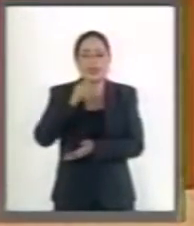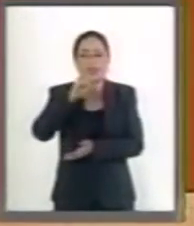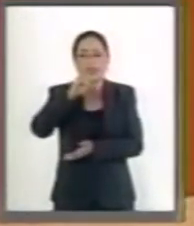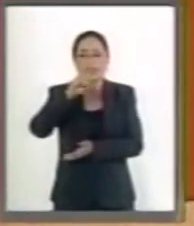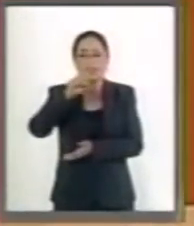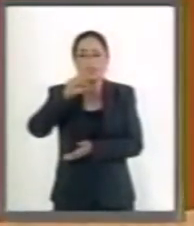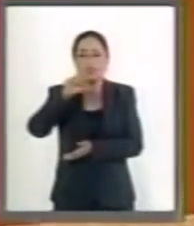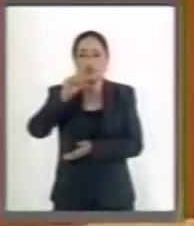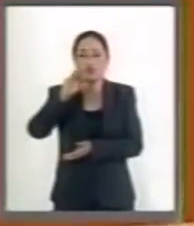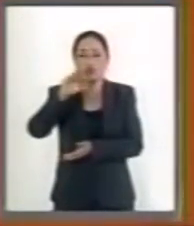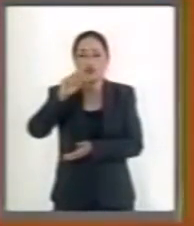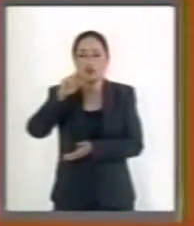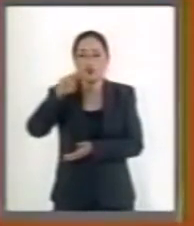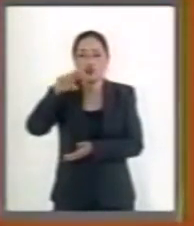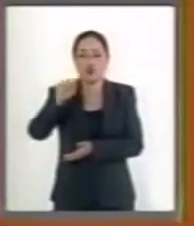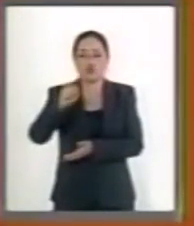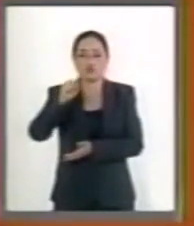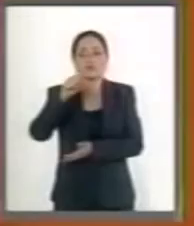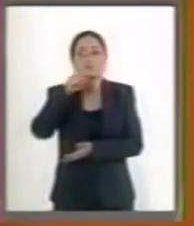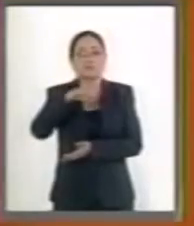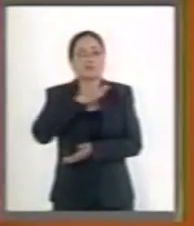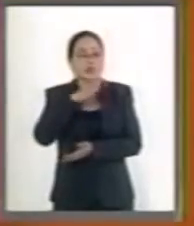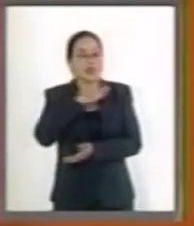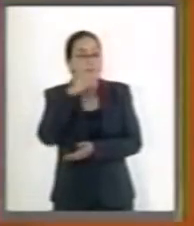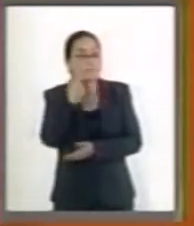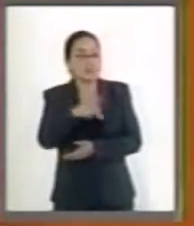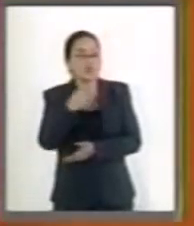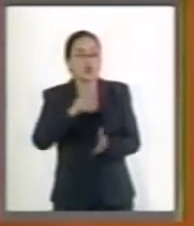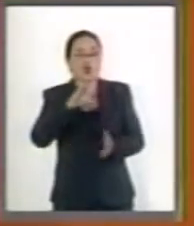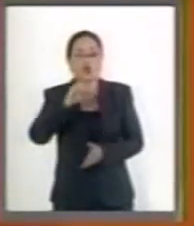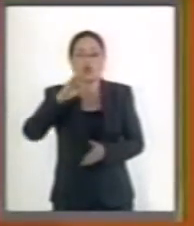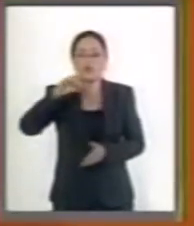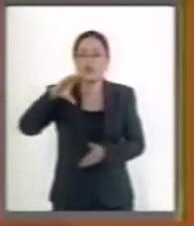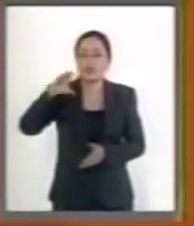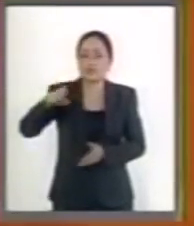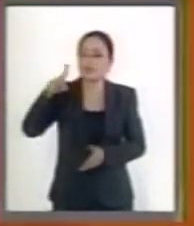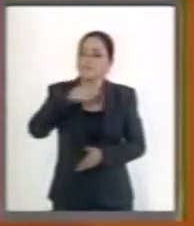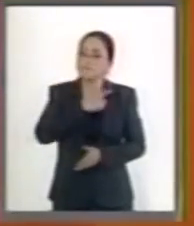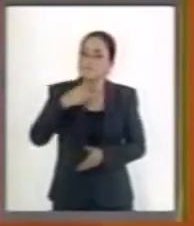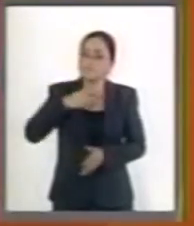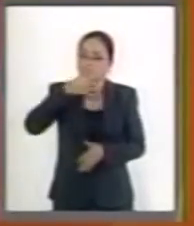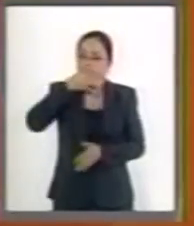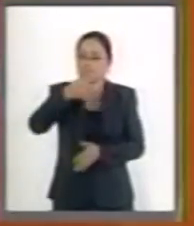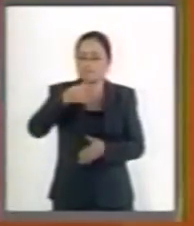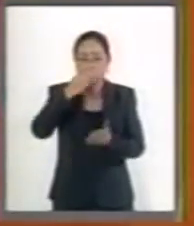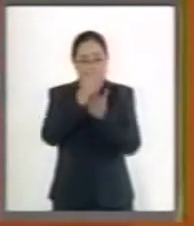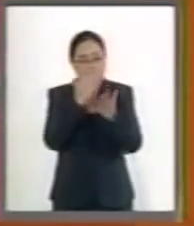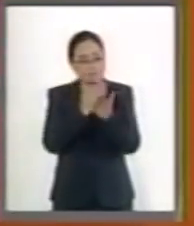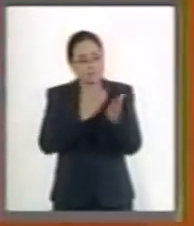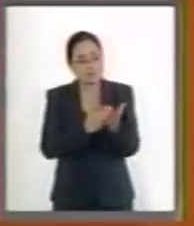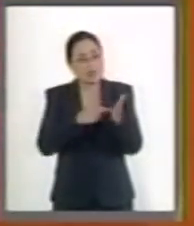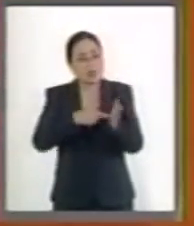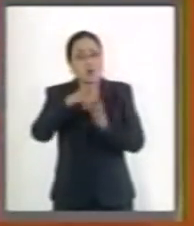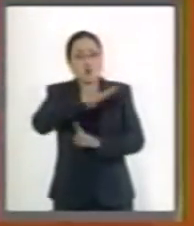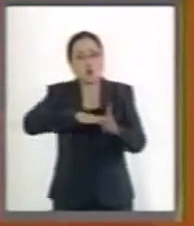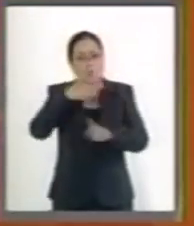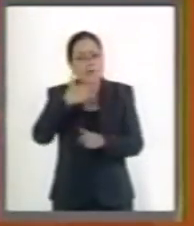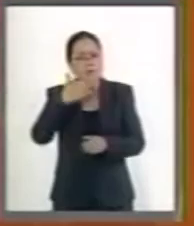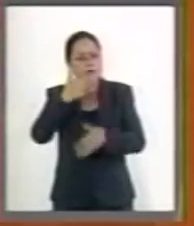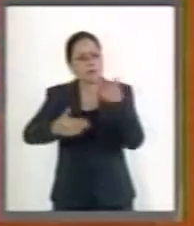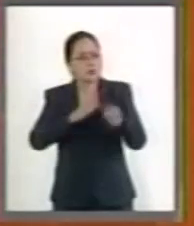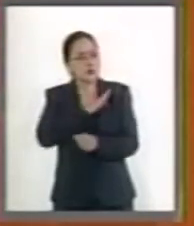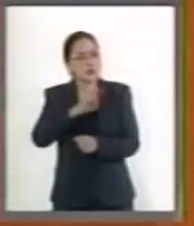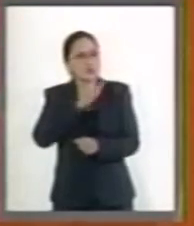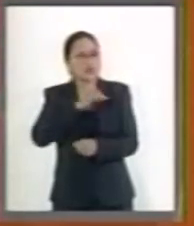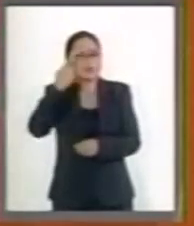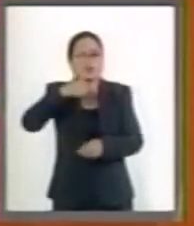2014, la COFECE debía emitir una declaratoria de condiciones efectivas de